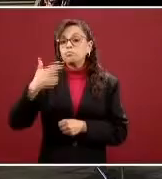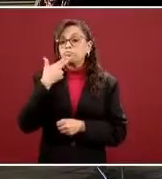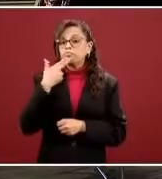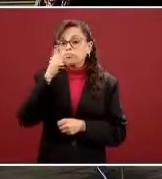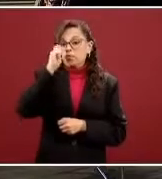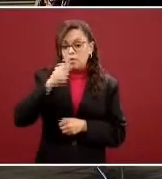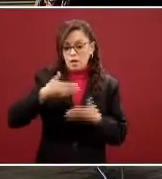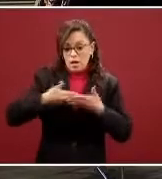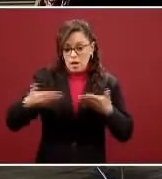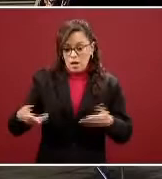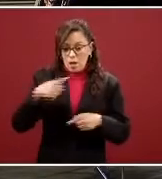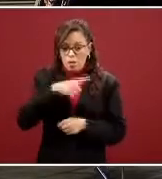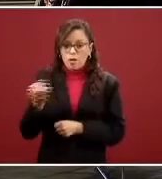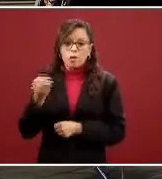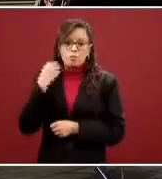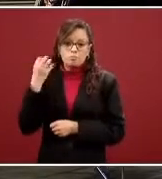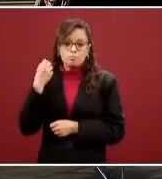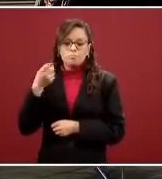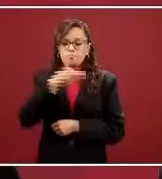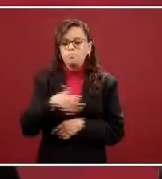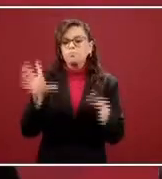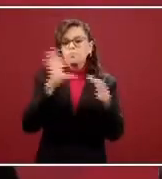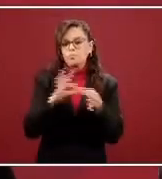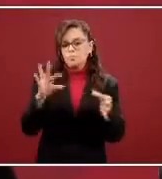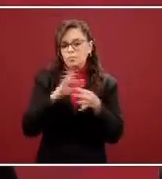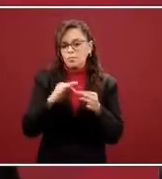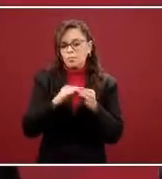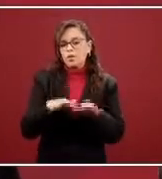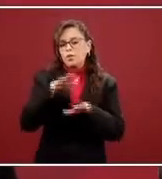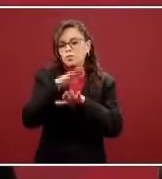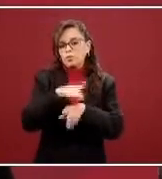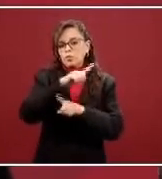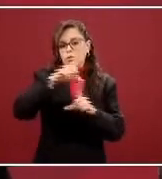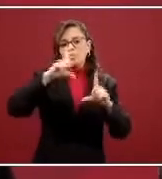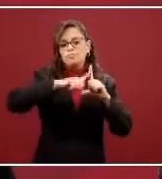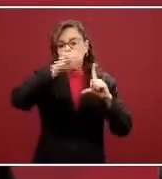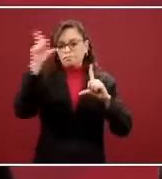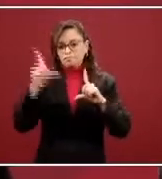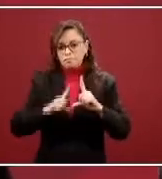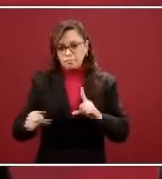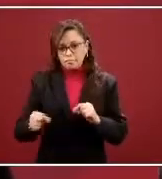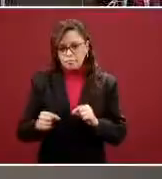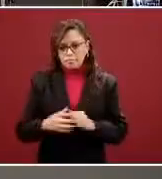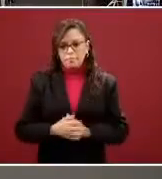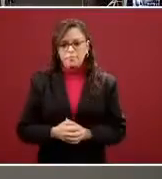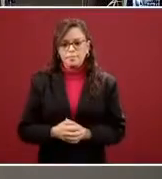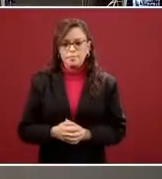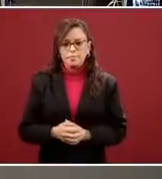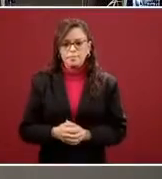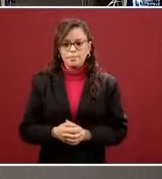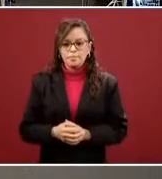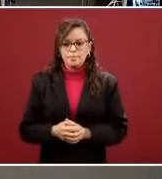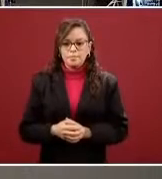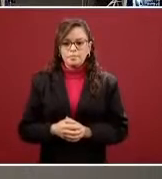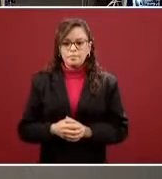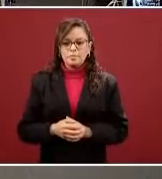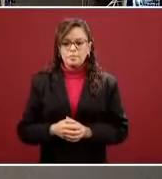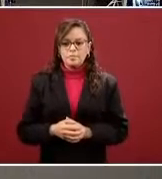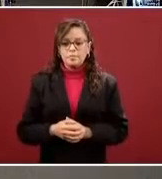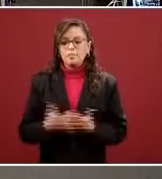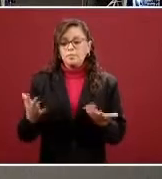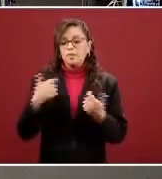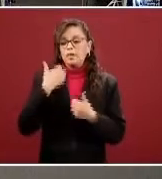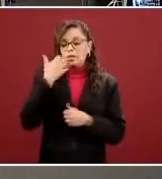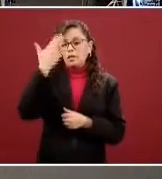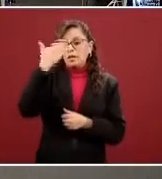la conferencia, que es comentar del panorama nacional y cómo está en su momento moviéndose la enfermedad. Nada más sin ¿verdad? saber si mutó el virus,